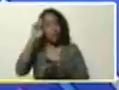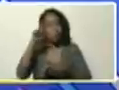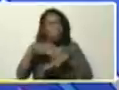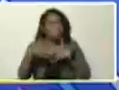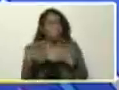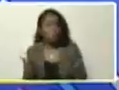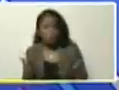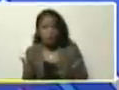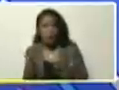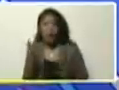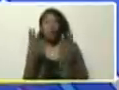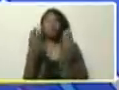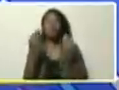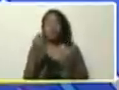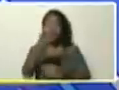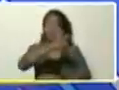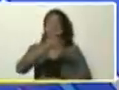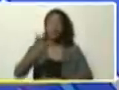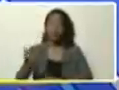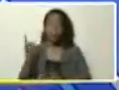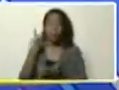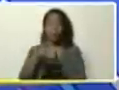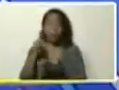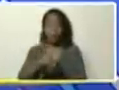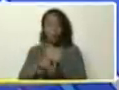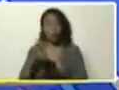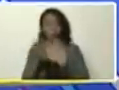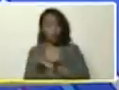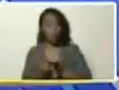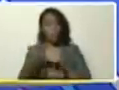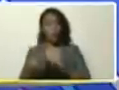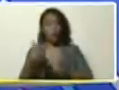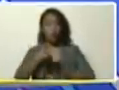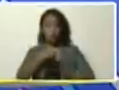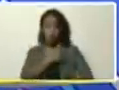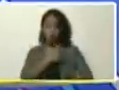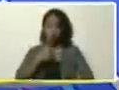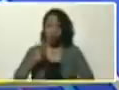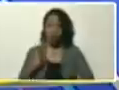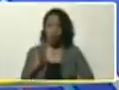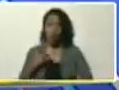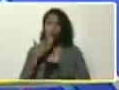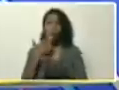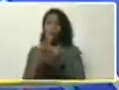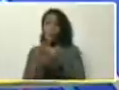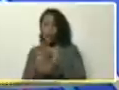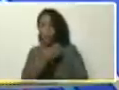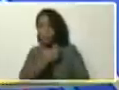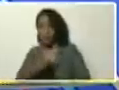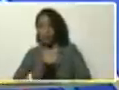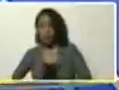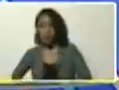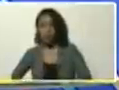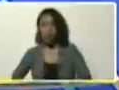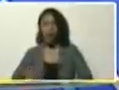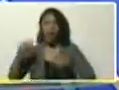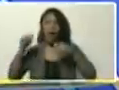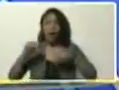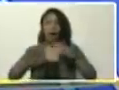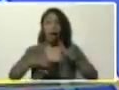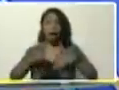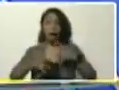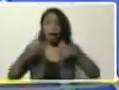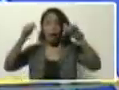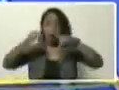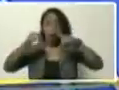tiene muchos protagonistas, pero yo quise y le pedí al presidente que este acto lo hiciéramos